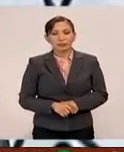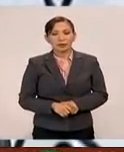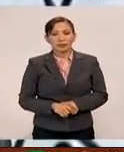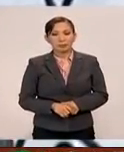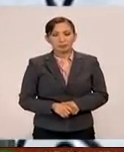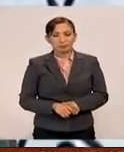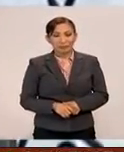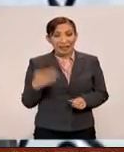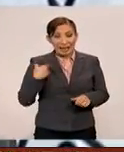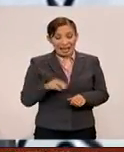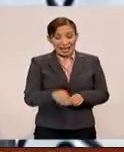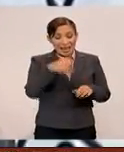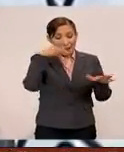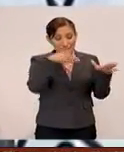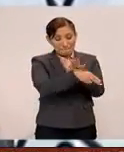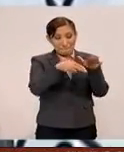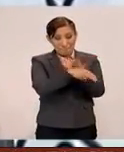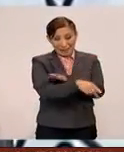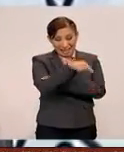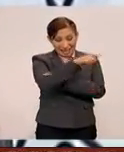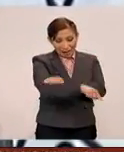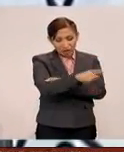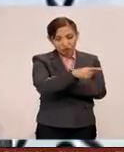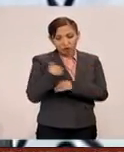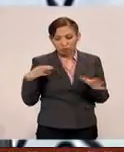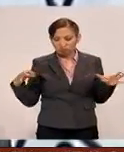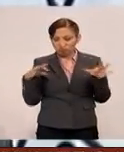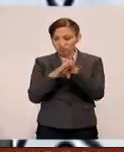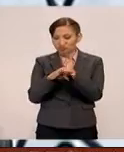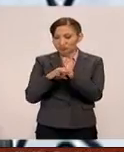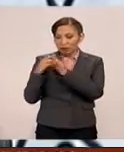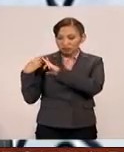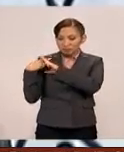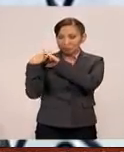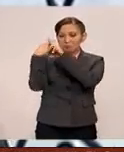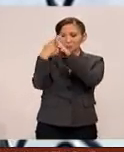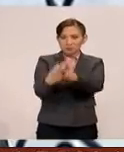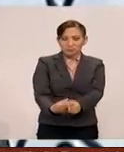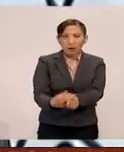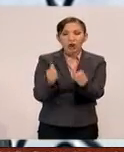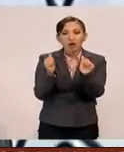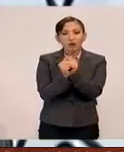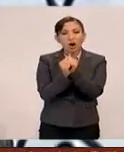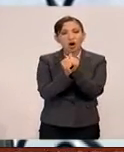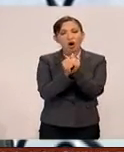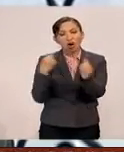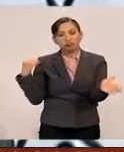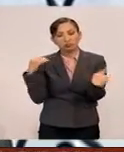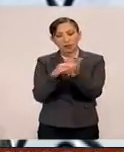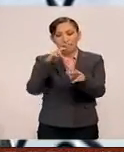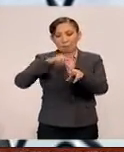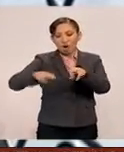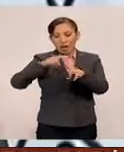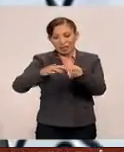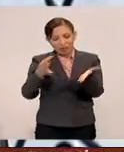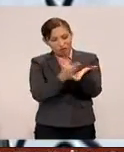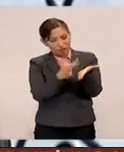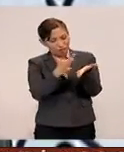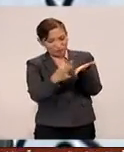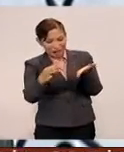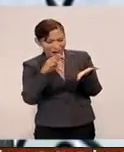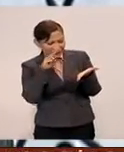El Sistema de Transporte Colectivo se une a este aniversario a través de la emisión de boletos